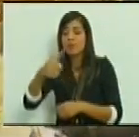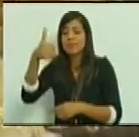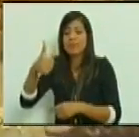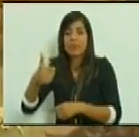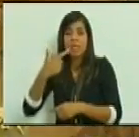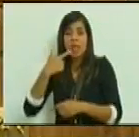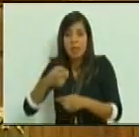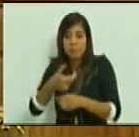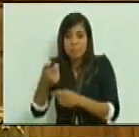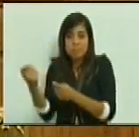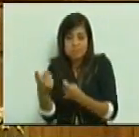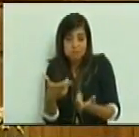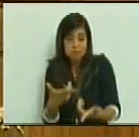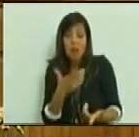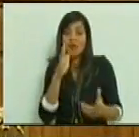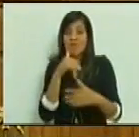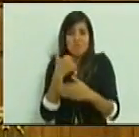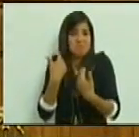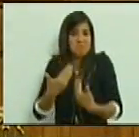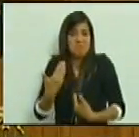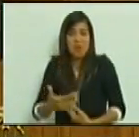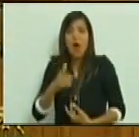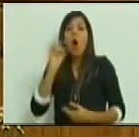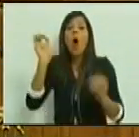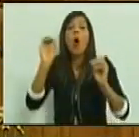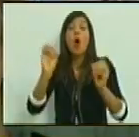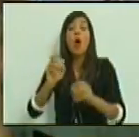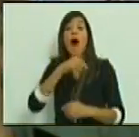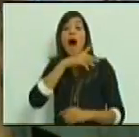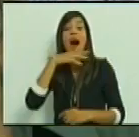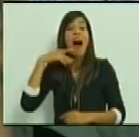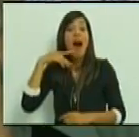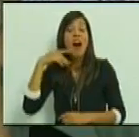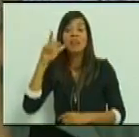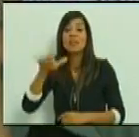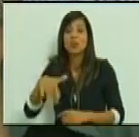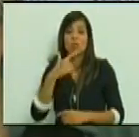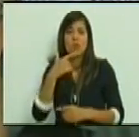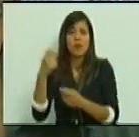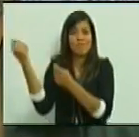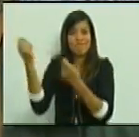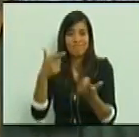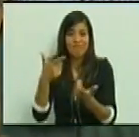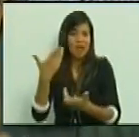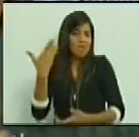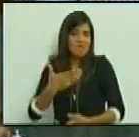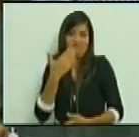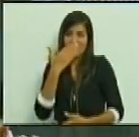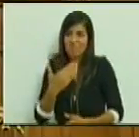de semillas, el caso de la caña de azúcar, por ejemplo, que no requerimos importación de semillas,